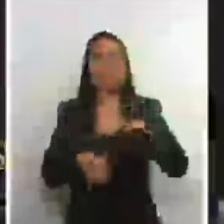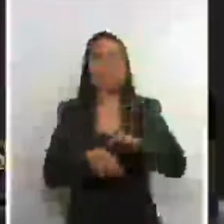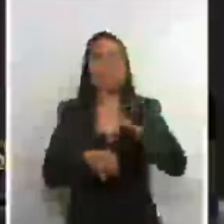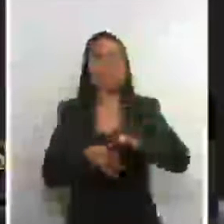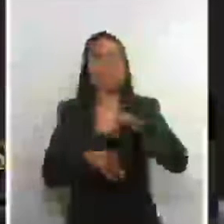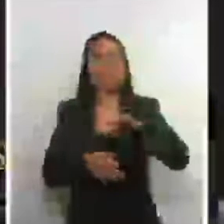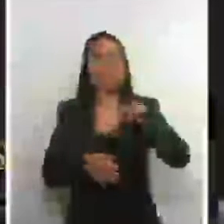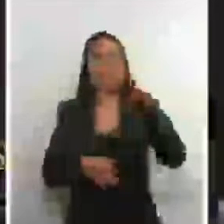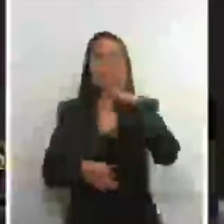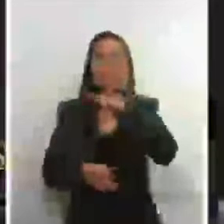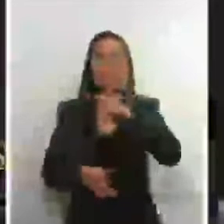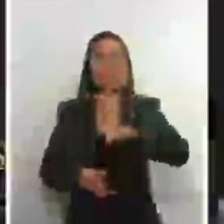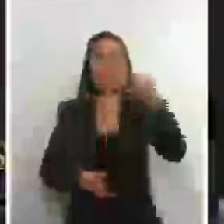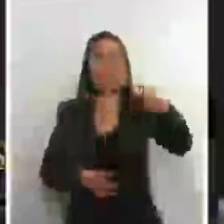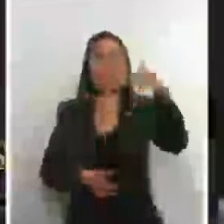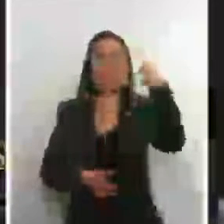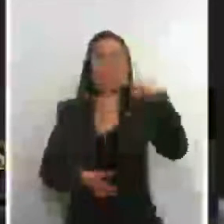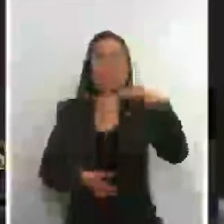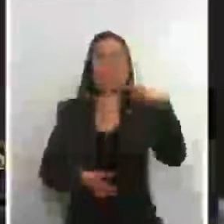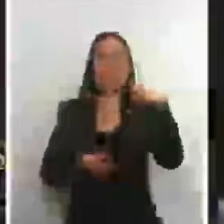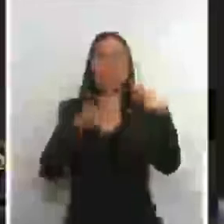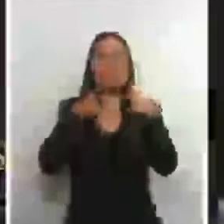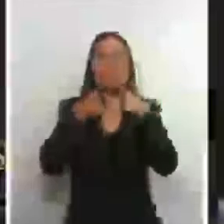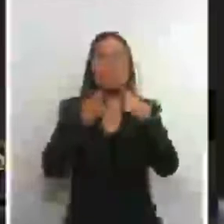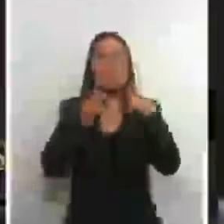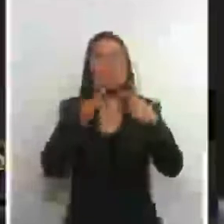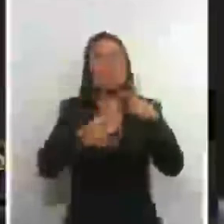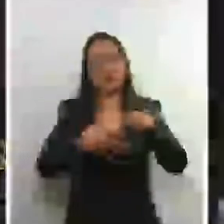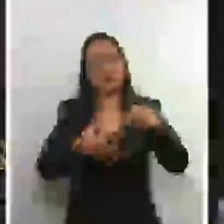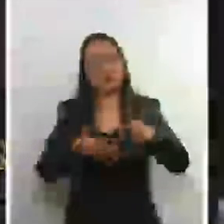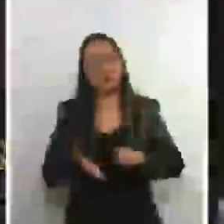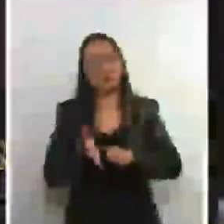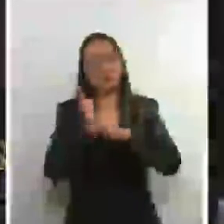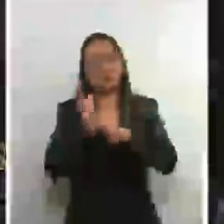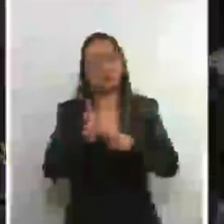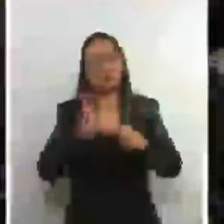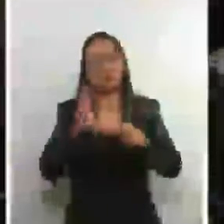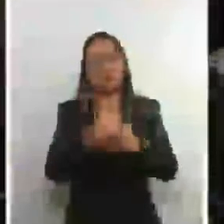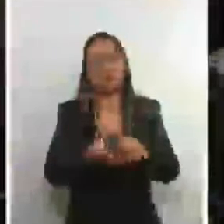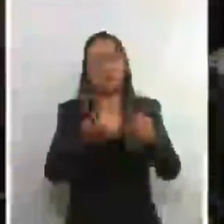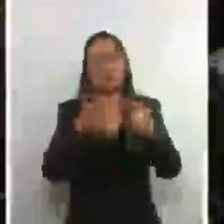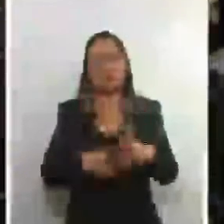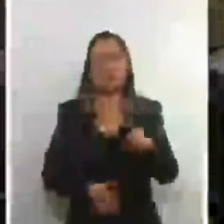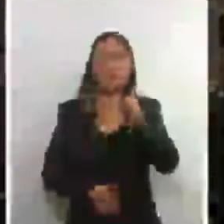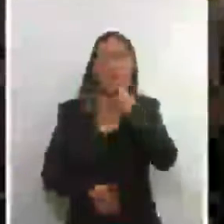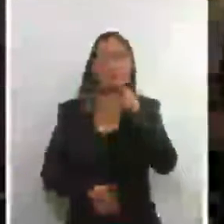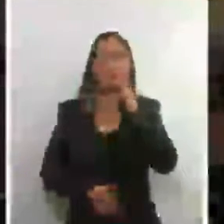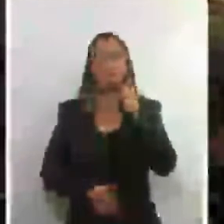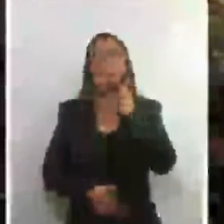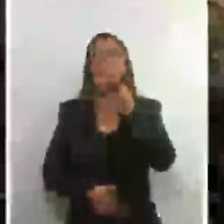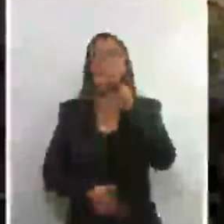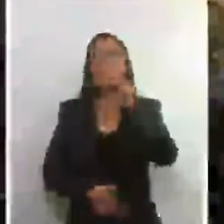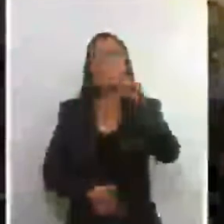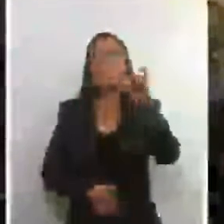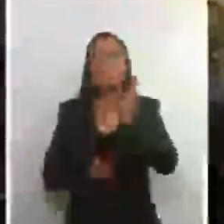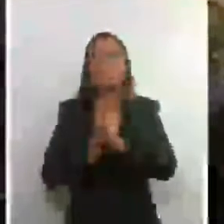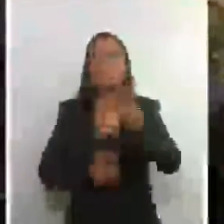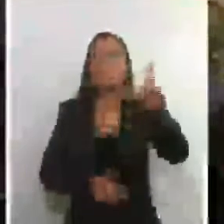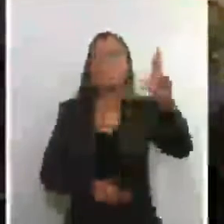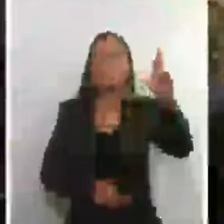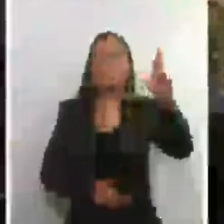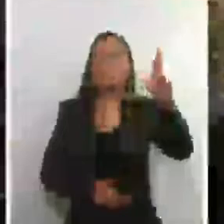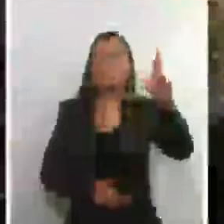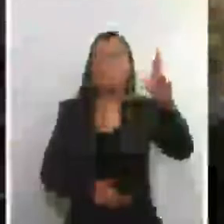la Asamblea si se admiten a discusión las reservas presentadas por la comisión. Las y los constituyentes que estén por la afirmativa,